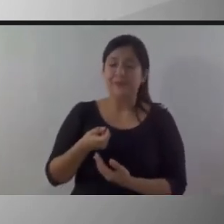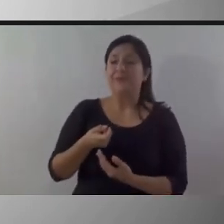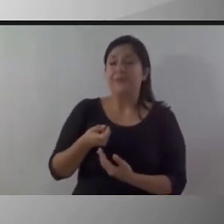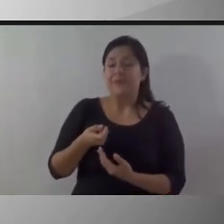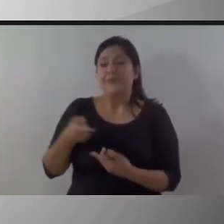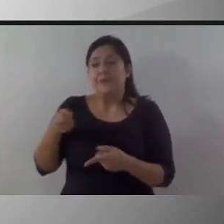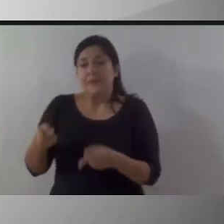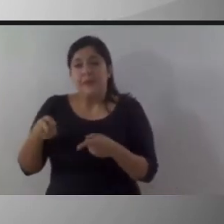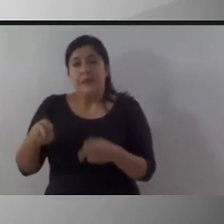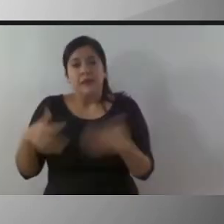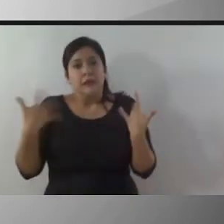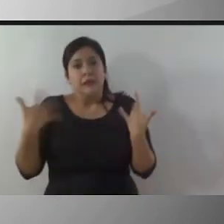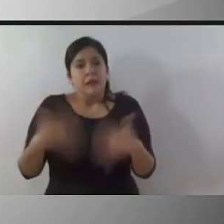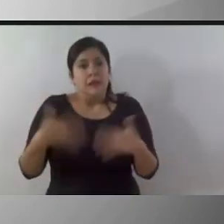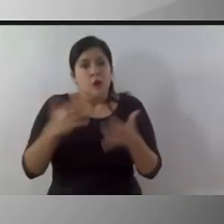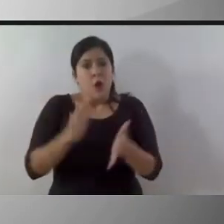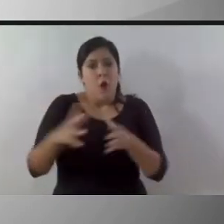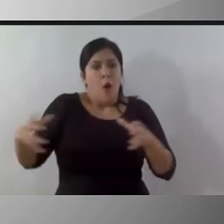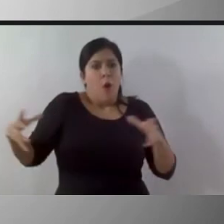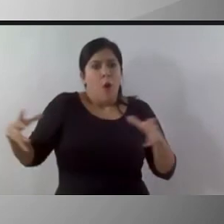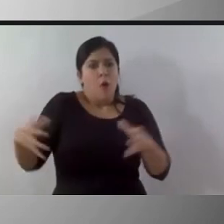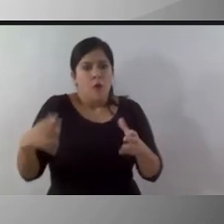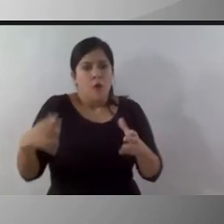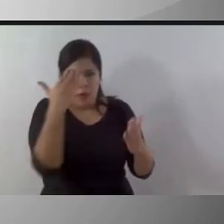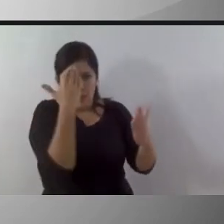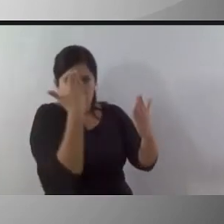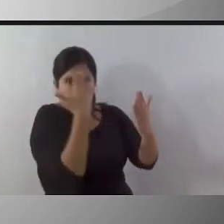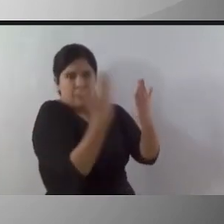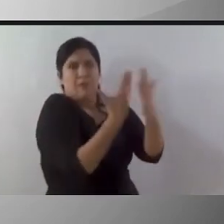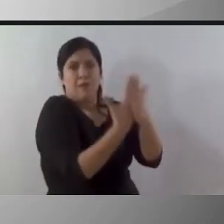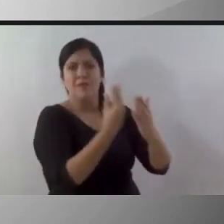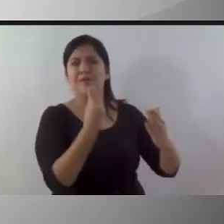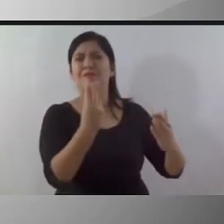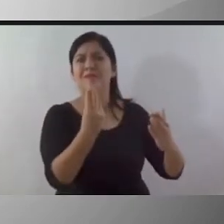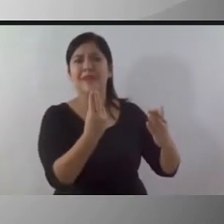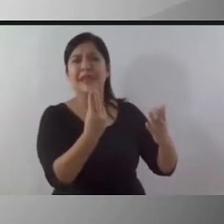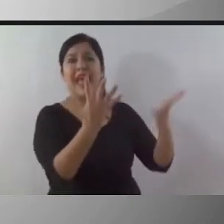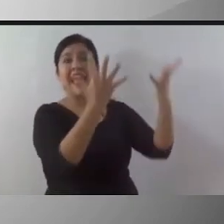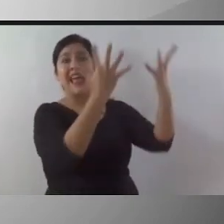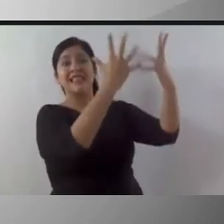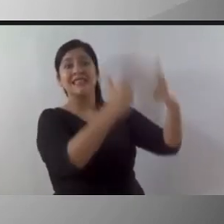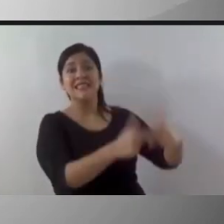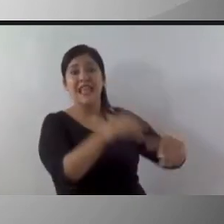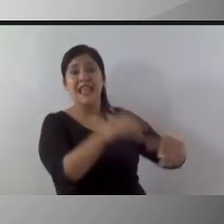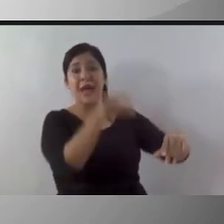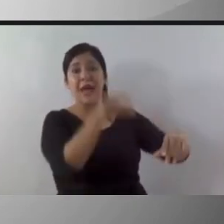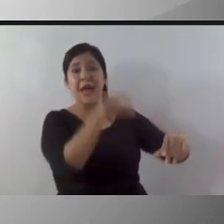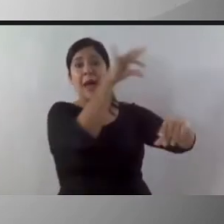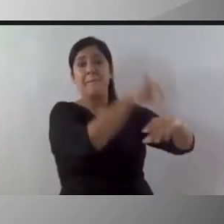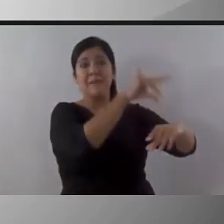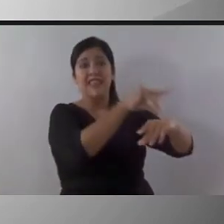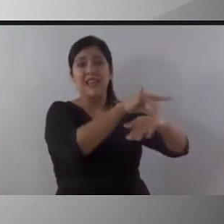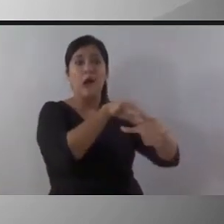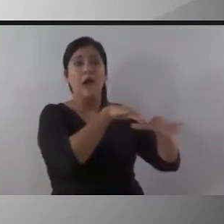y que se enfrenta a un adversario complicado como es el sistema médico hegemónico.